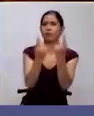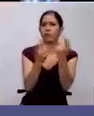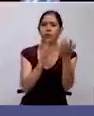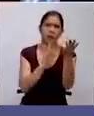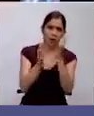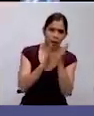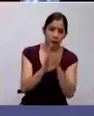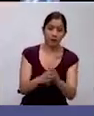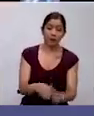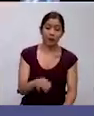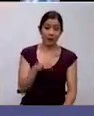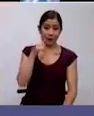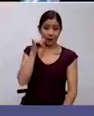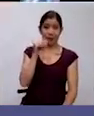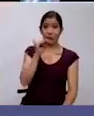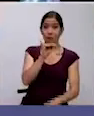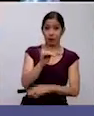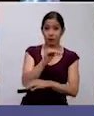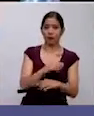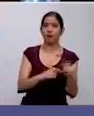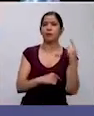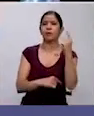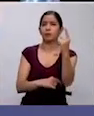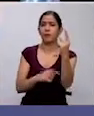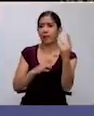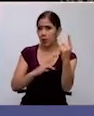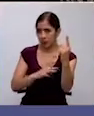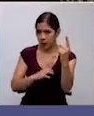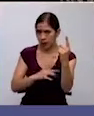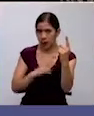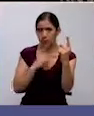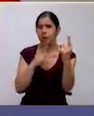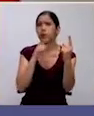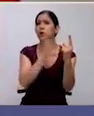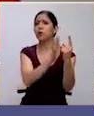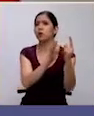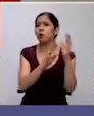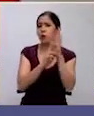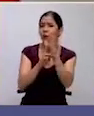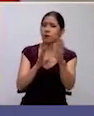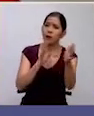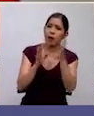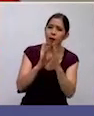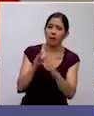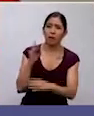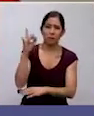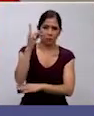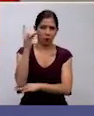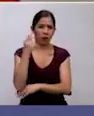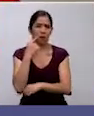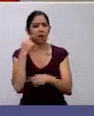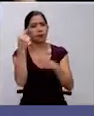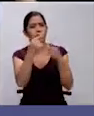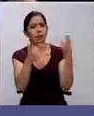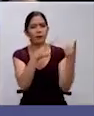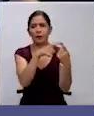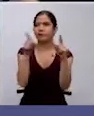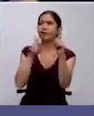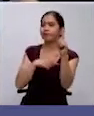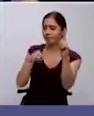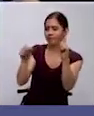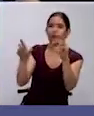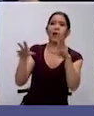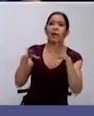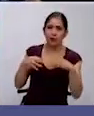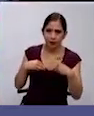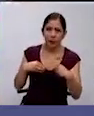el turno de la palabra a este último país, cuyos representantes concedieron uno de los argumentos expuestos por la representación boliviana, la libre